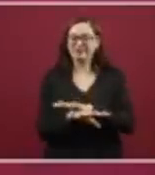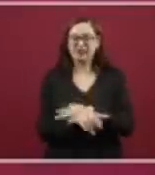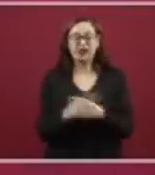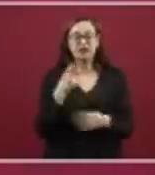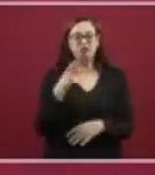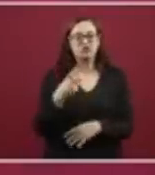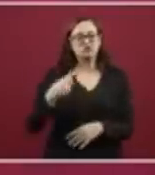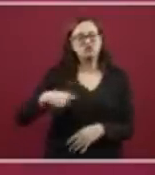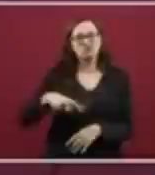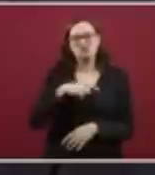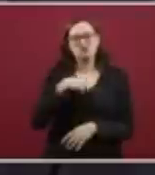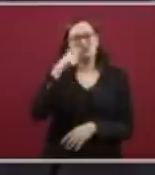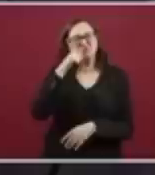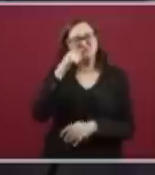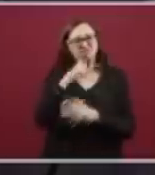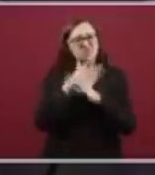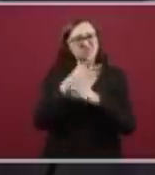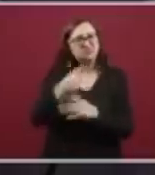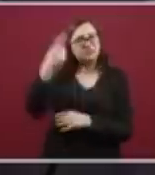conciencias.